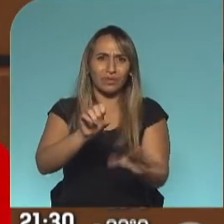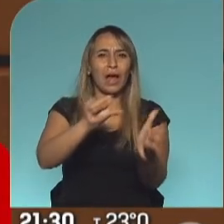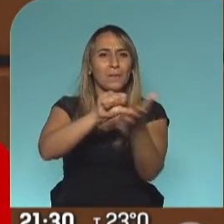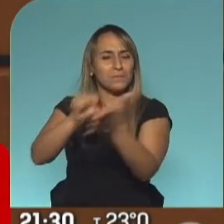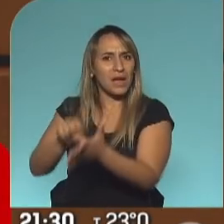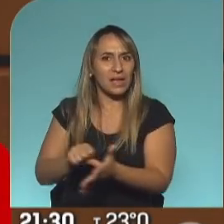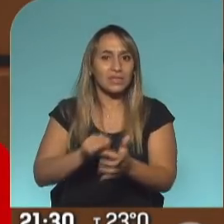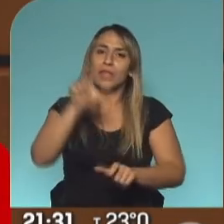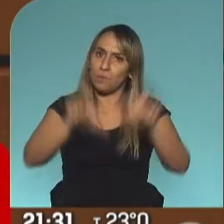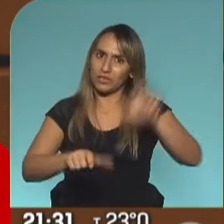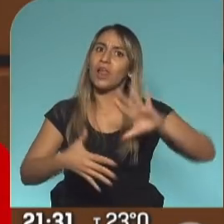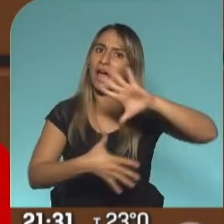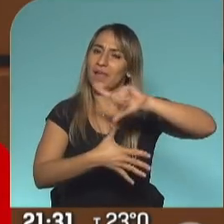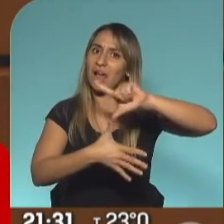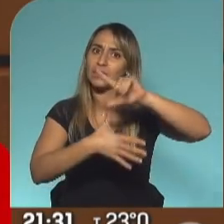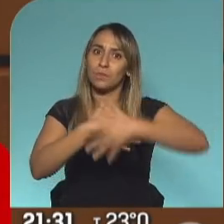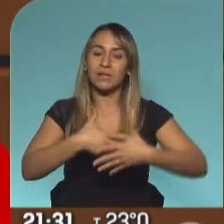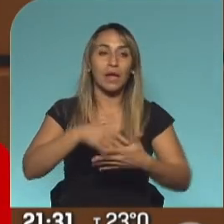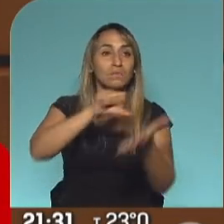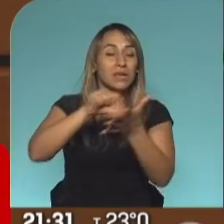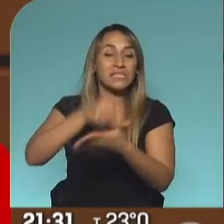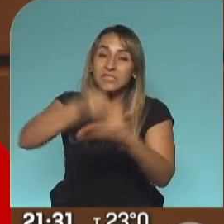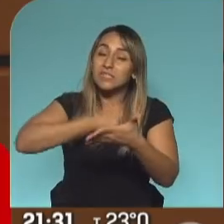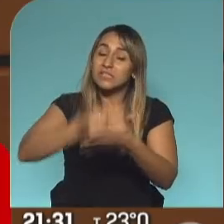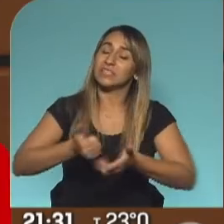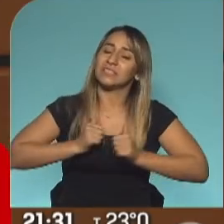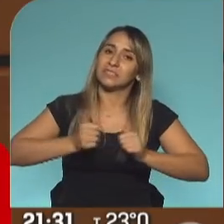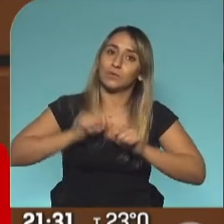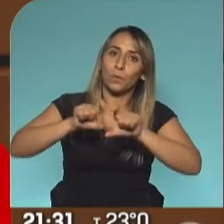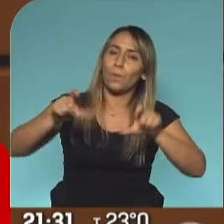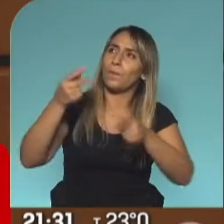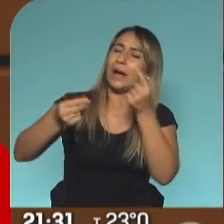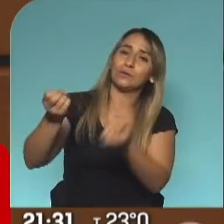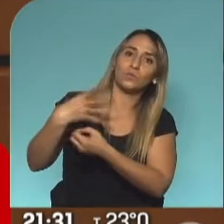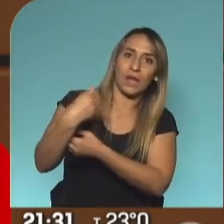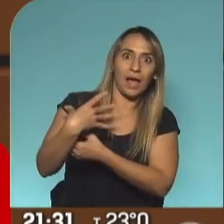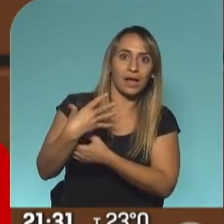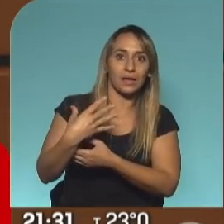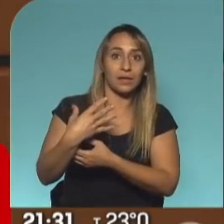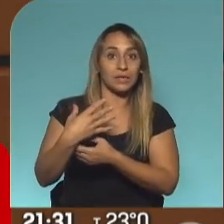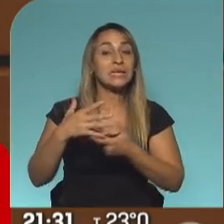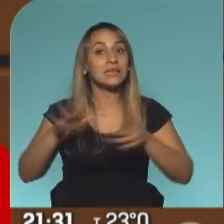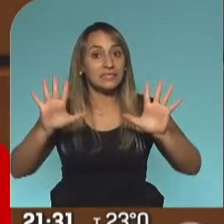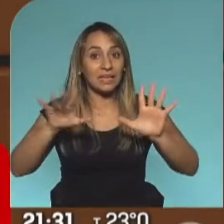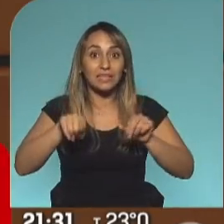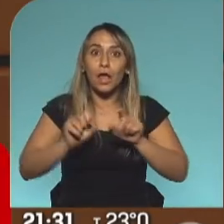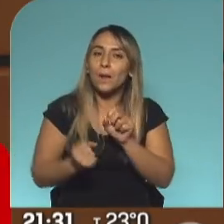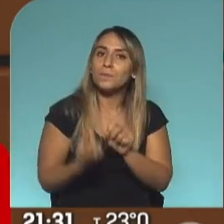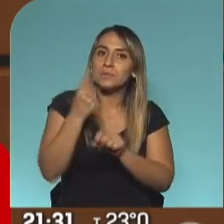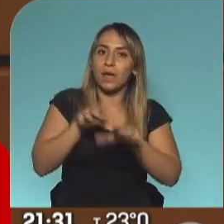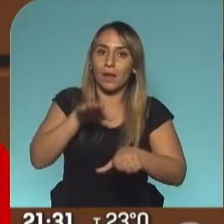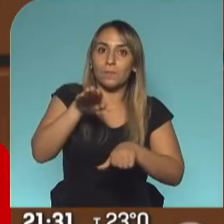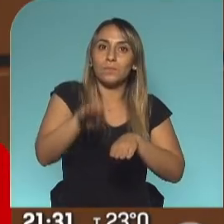luchan y esperan. Y tal vez ese sea el primer cambio y el primer paso que